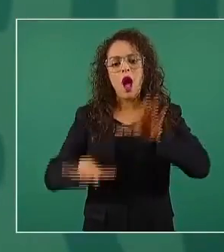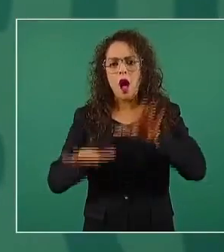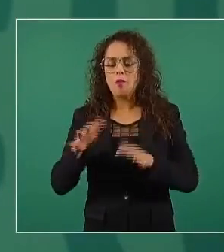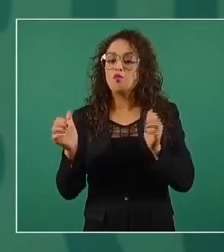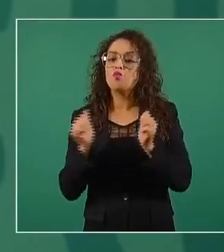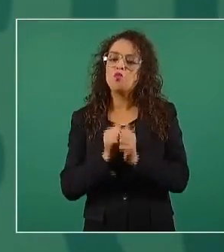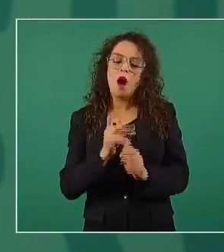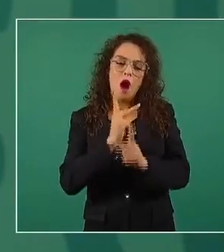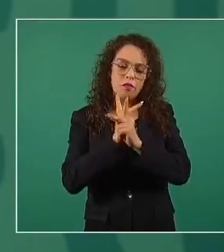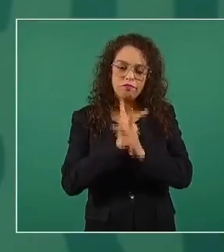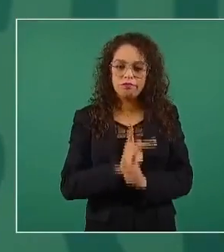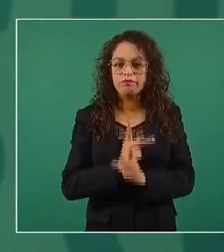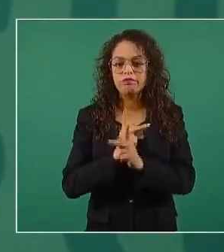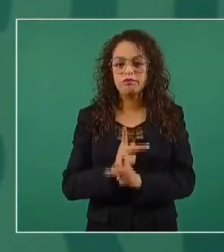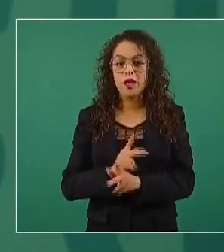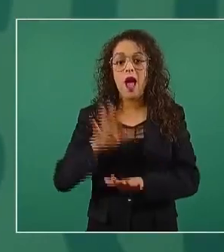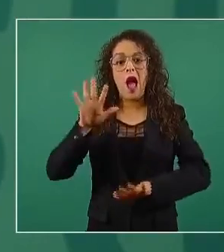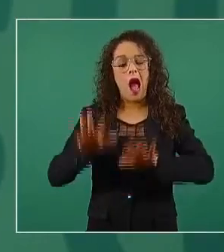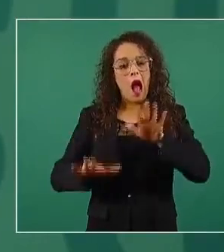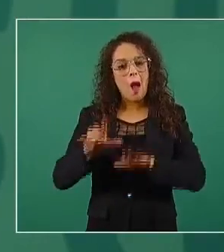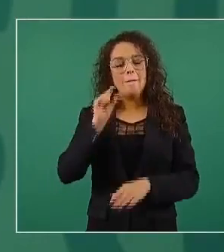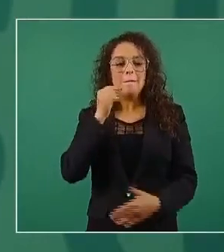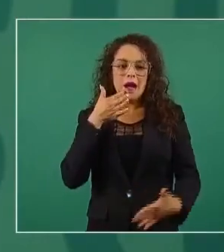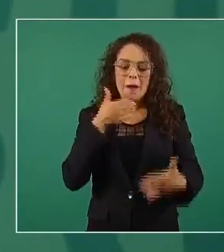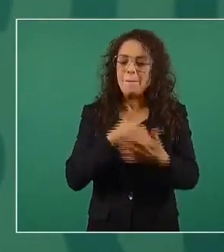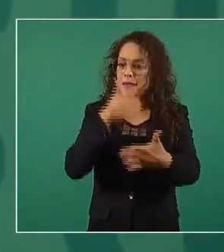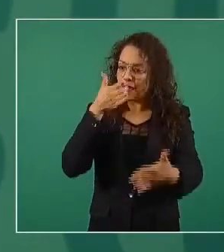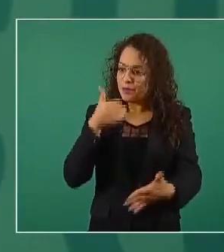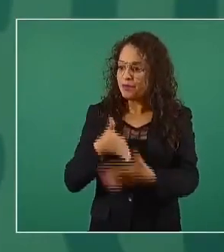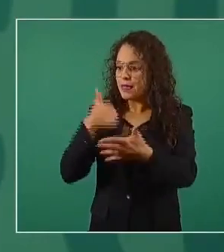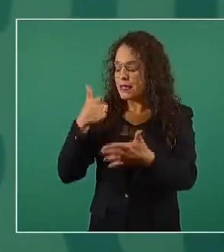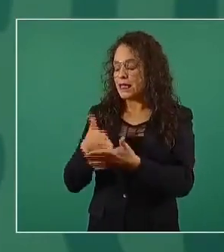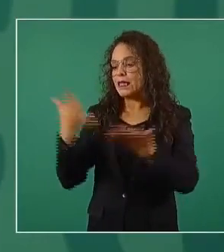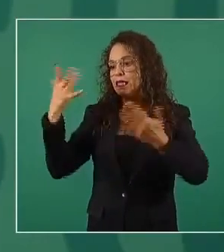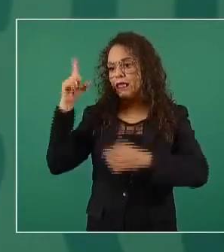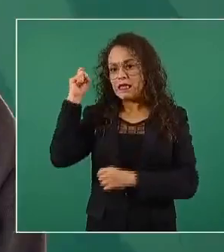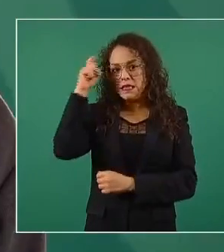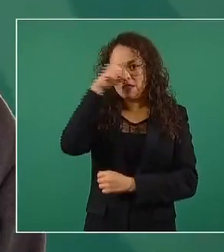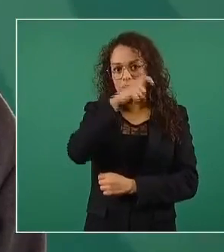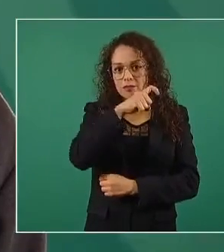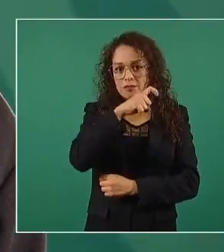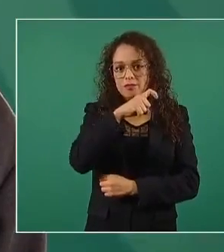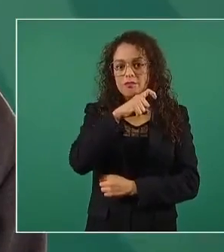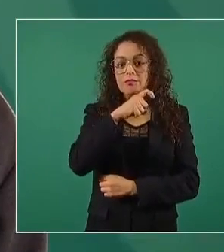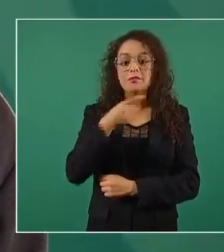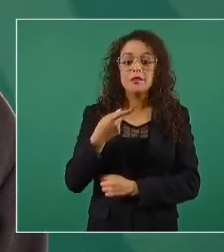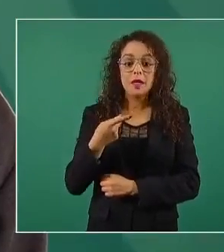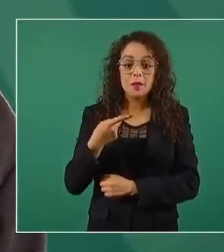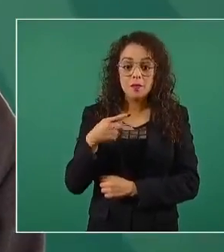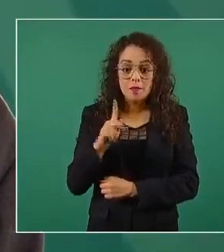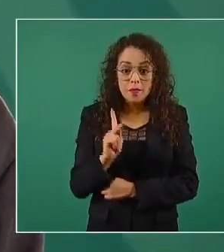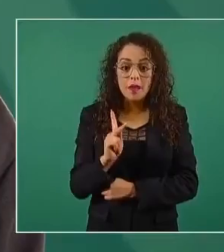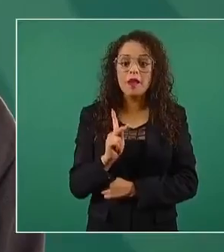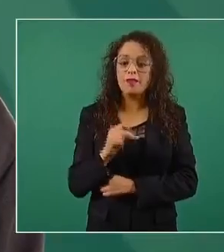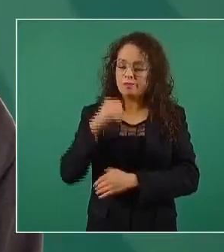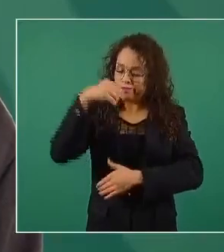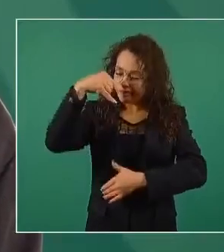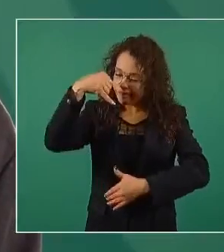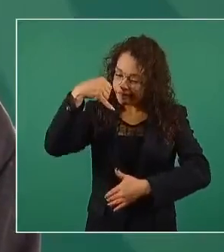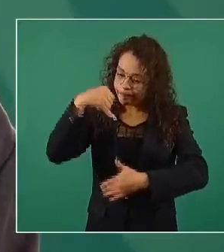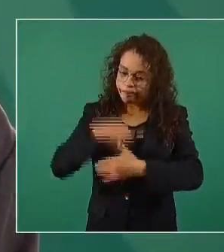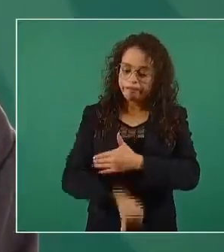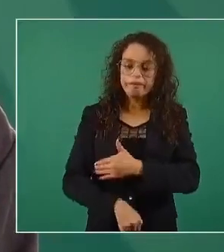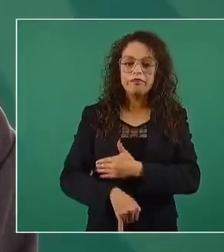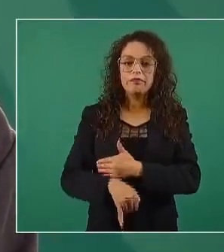ocasiones a un obstáculo. Esto continuó porque respondía a la necesidad profunda de